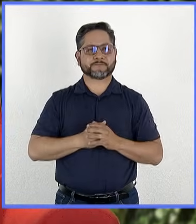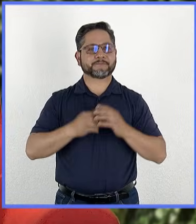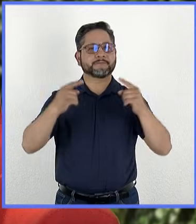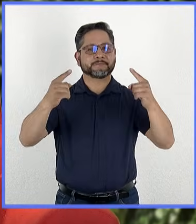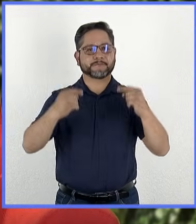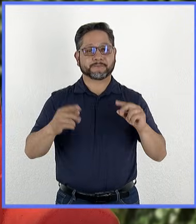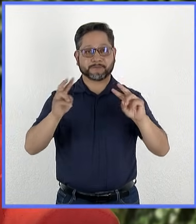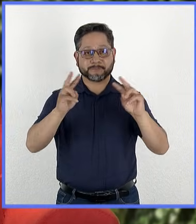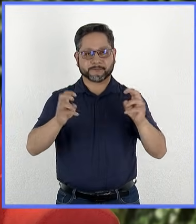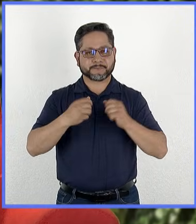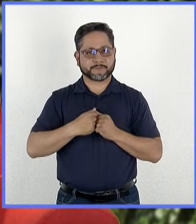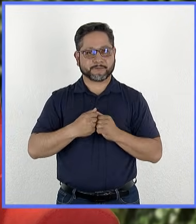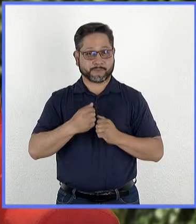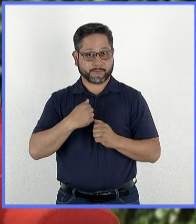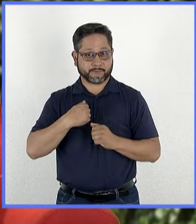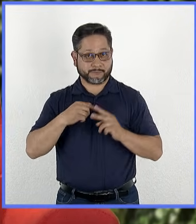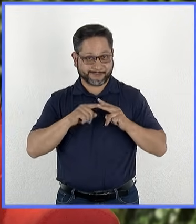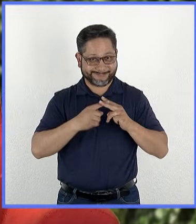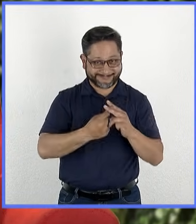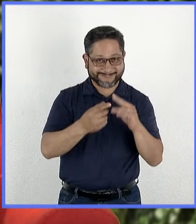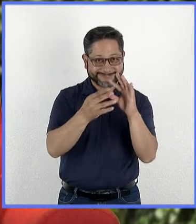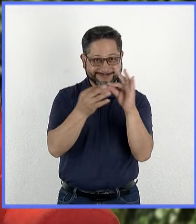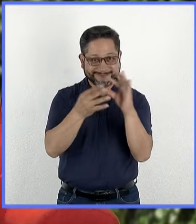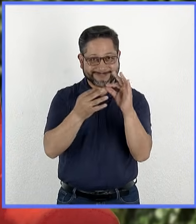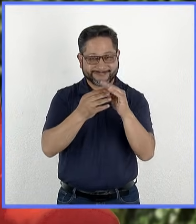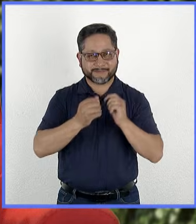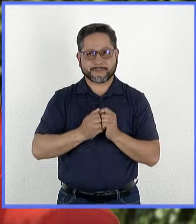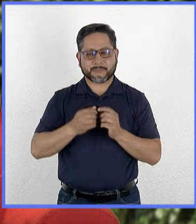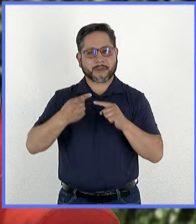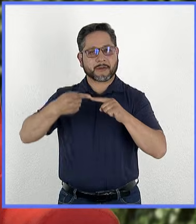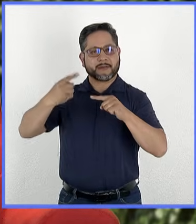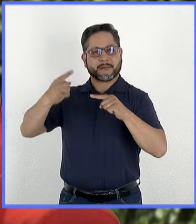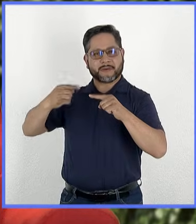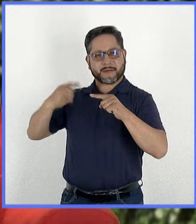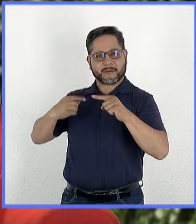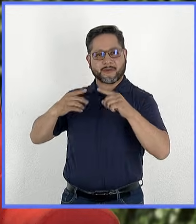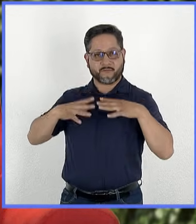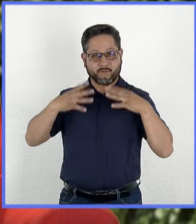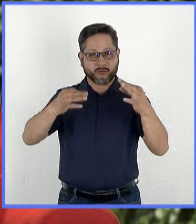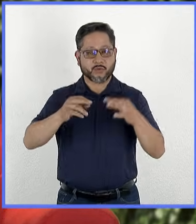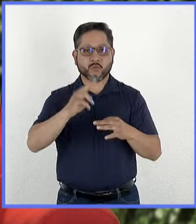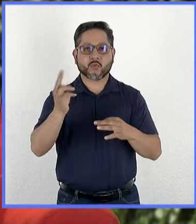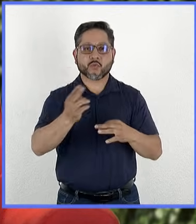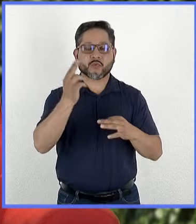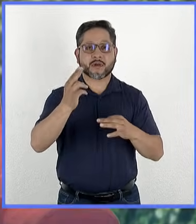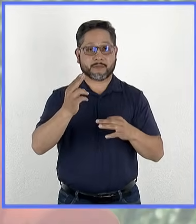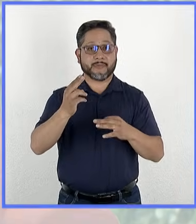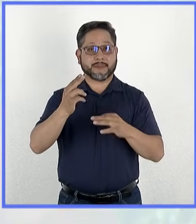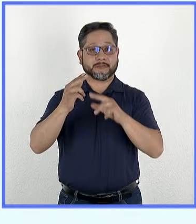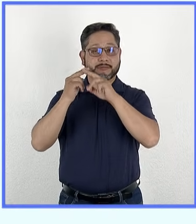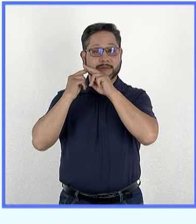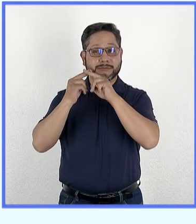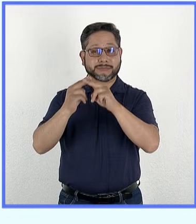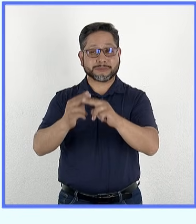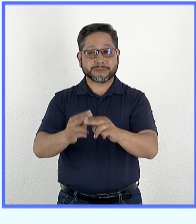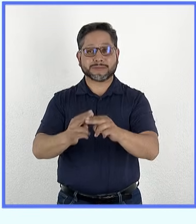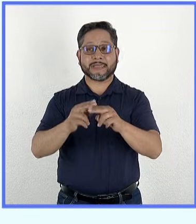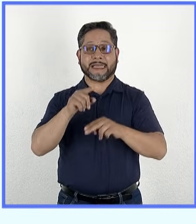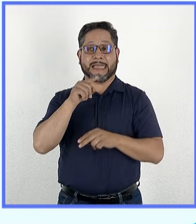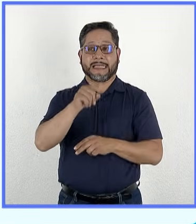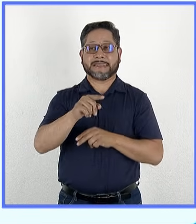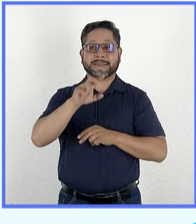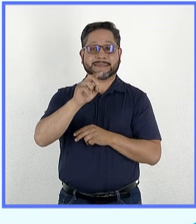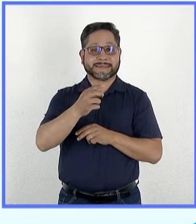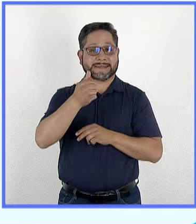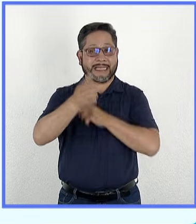con otro tema. Como les platicaba al inicio, o hace algunas semanas, Fundación UNAM celebra 33 años de labor altruista y